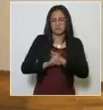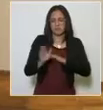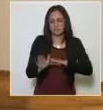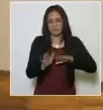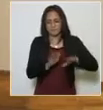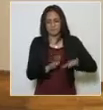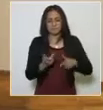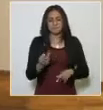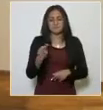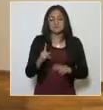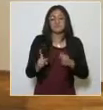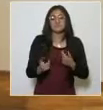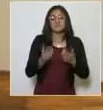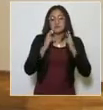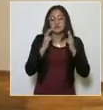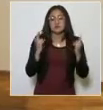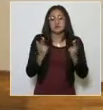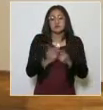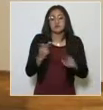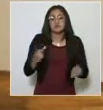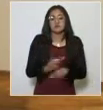a la reunión de un hecho